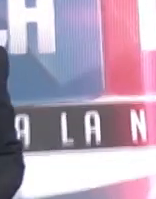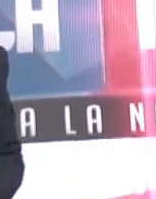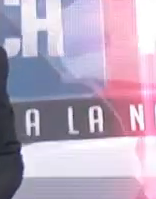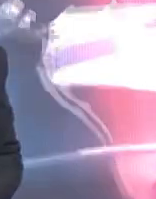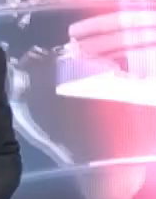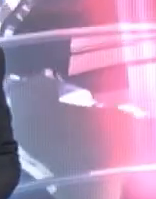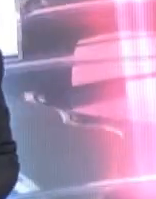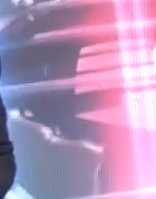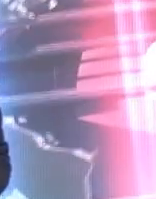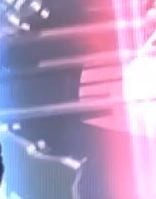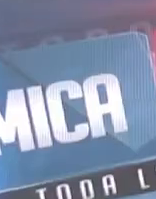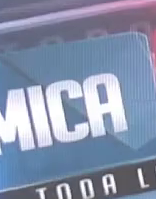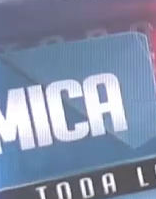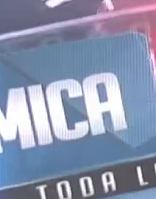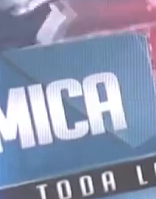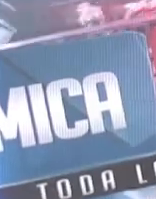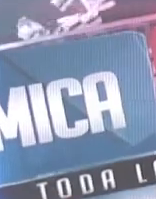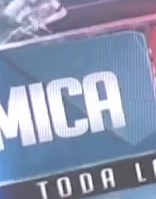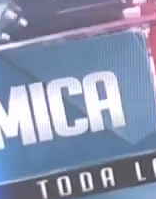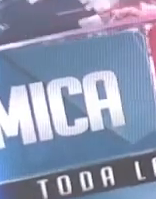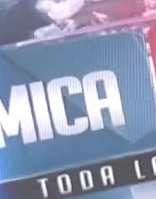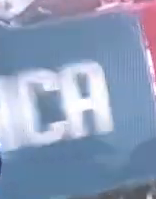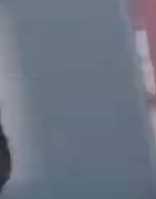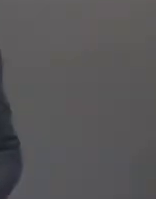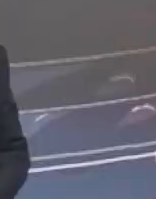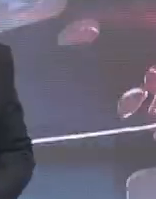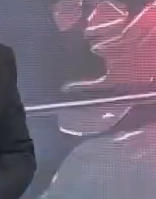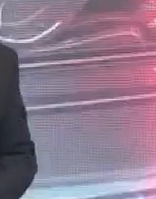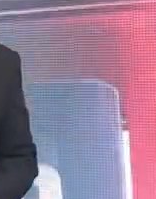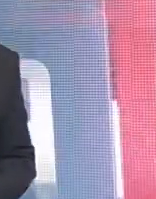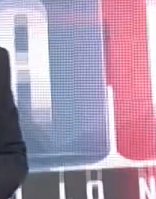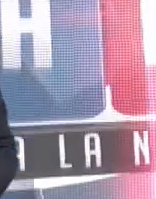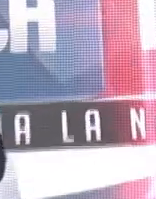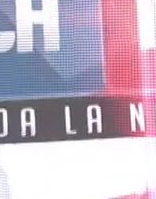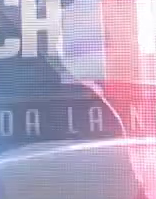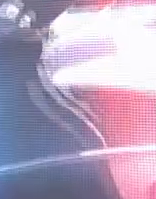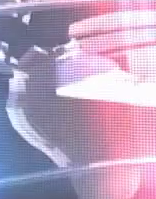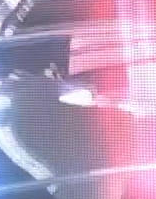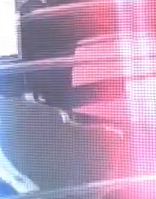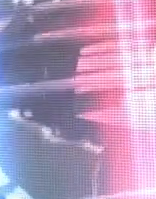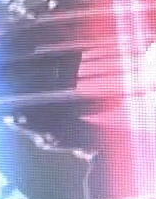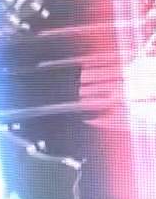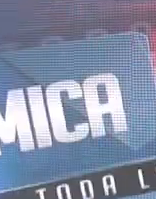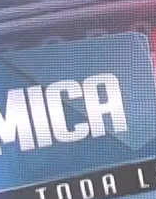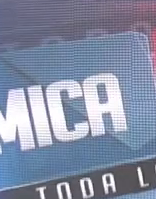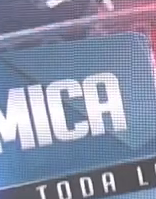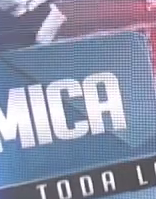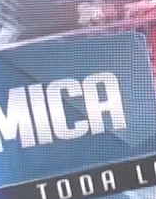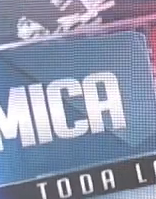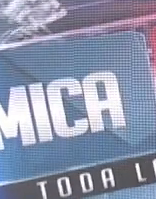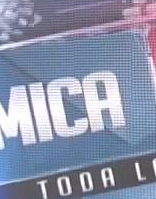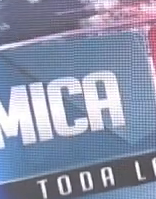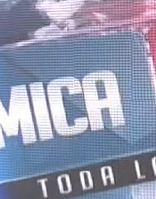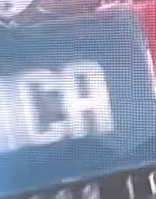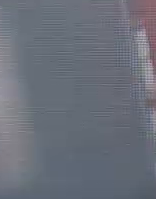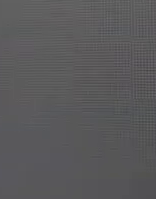sitios o puestos de vacunación para COVID-19. Y en este caso estamos por inaugurar uno que